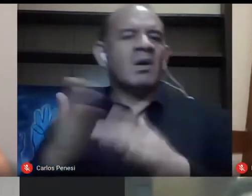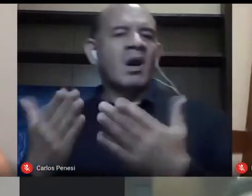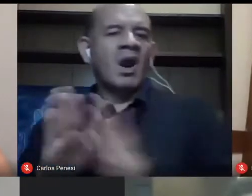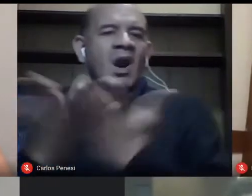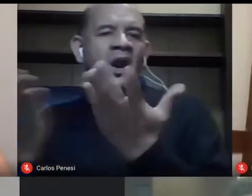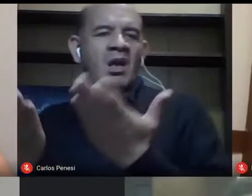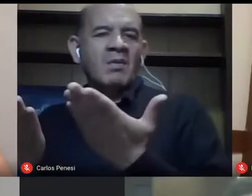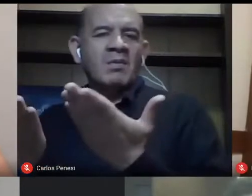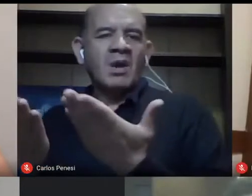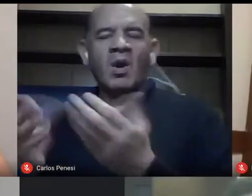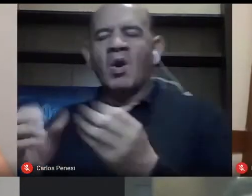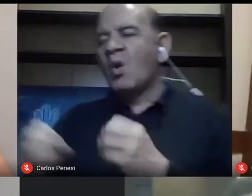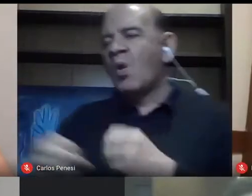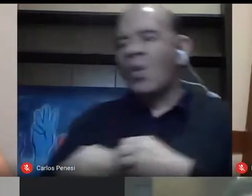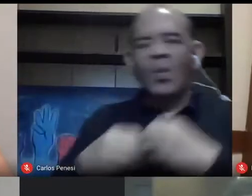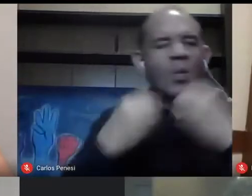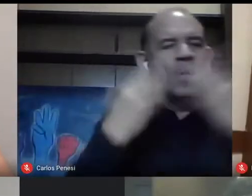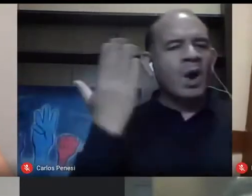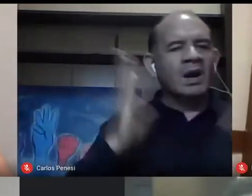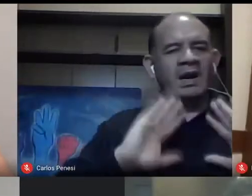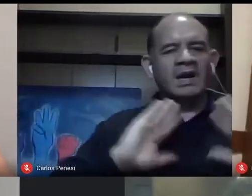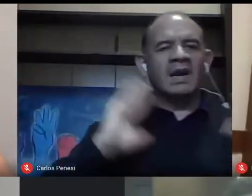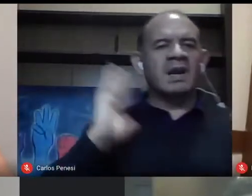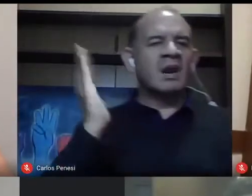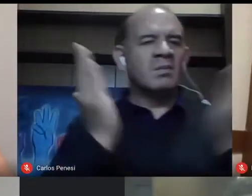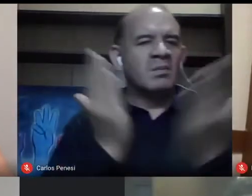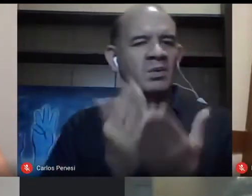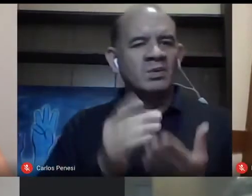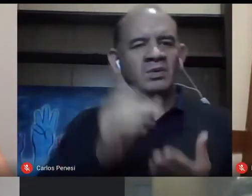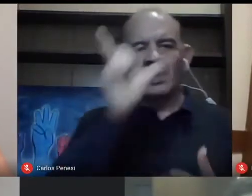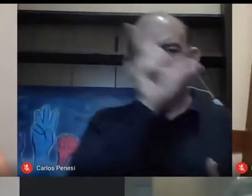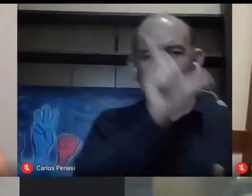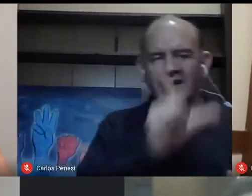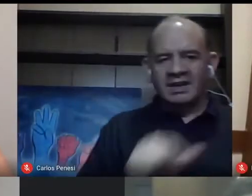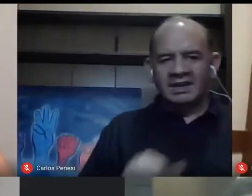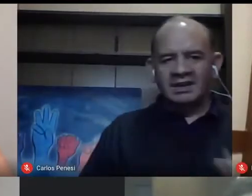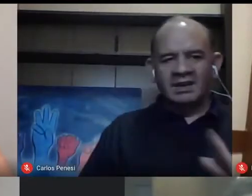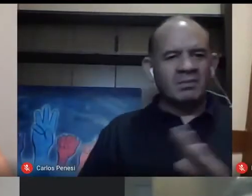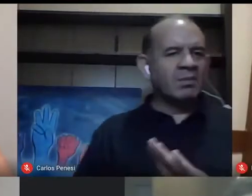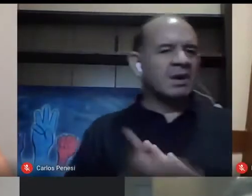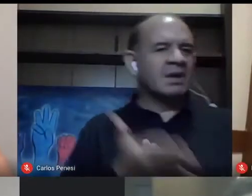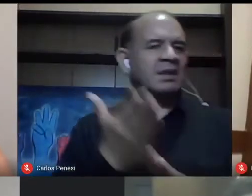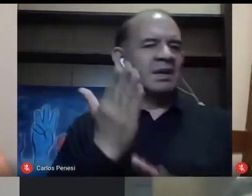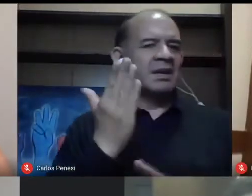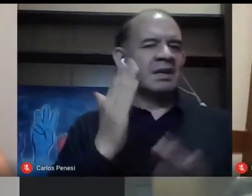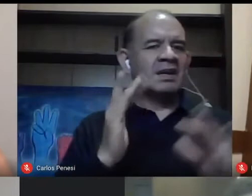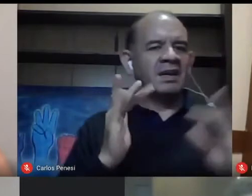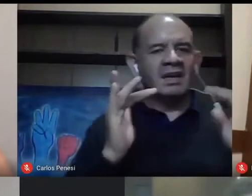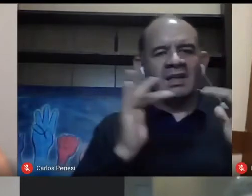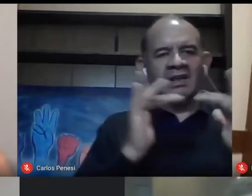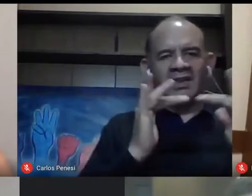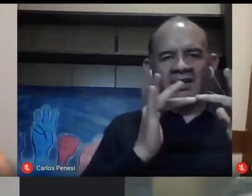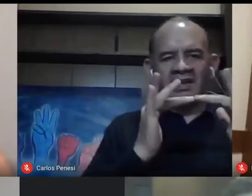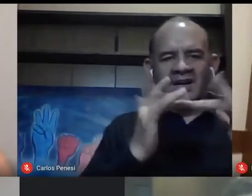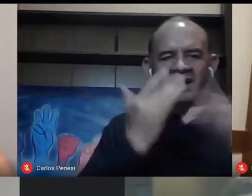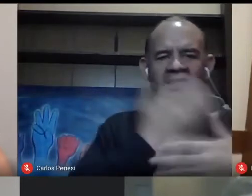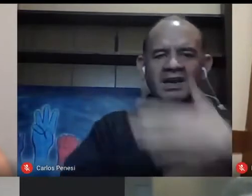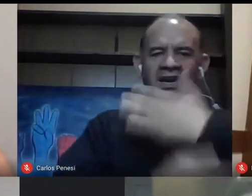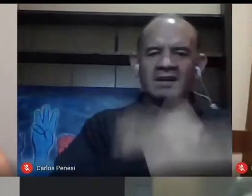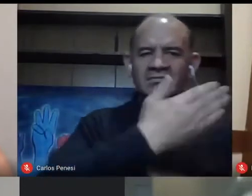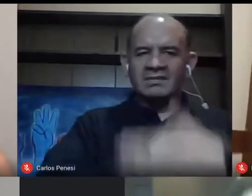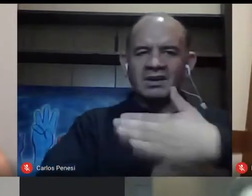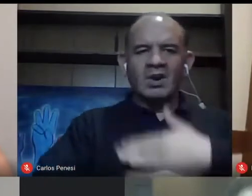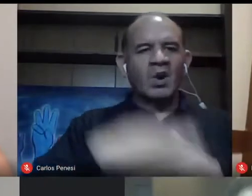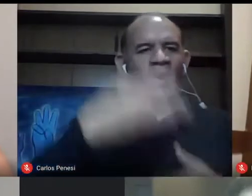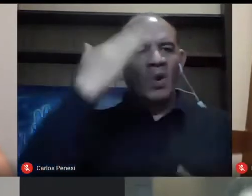cualquier rincón de nuestro país, que es tan extenso, tan ancho, con personas con diferentes culturas